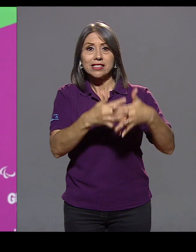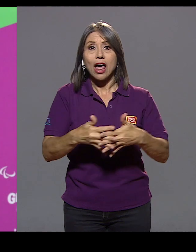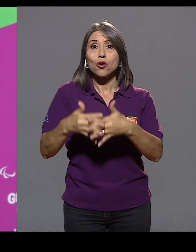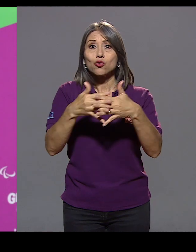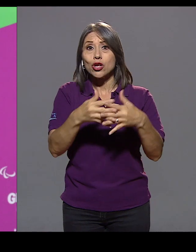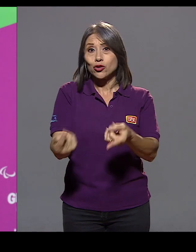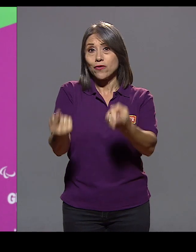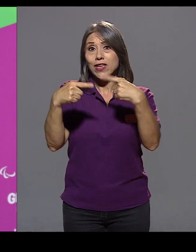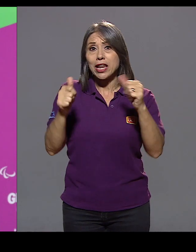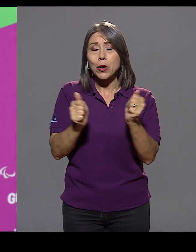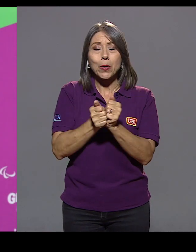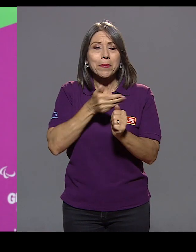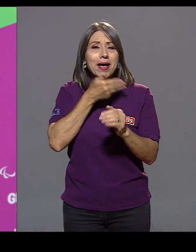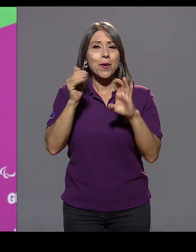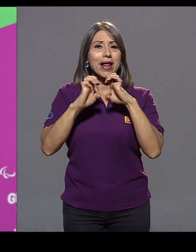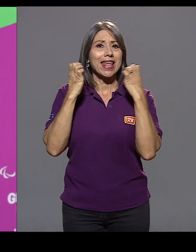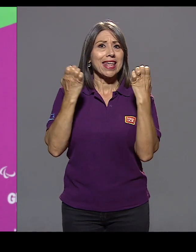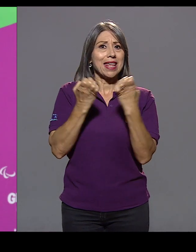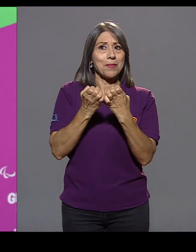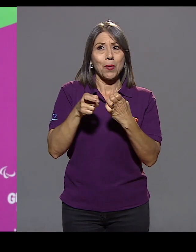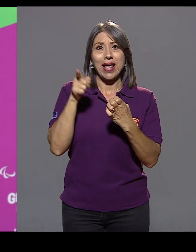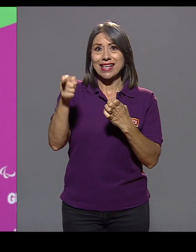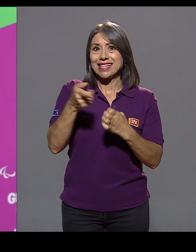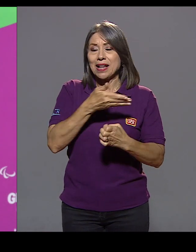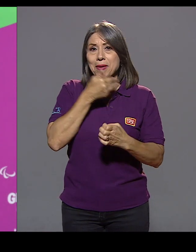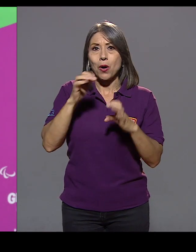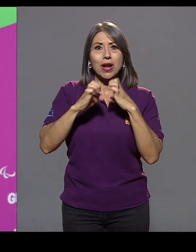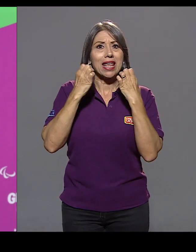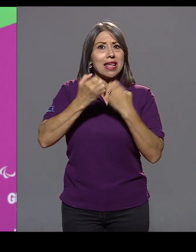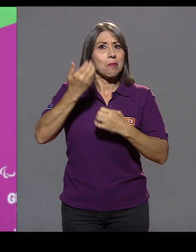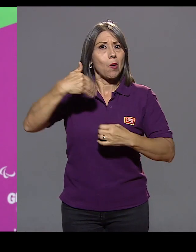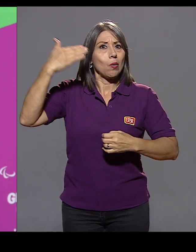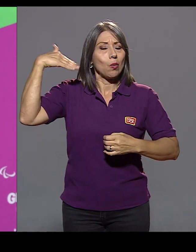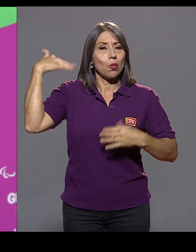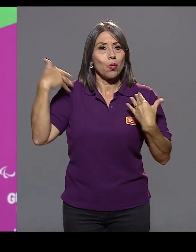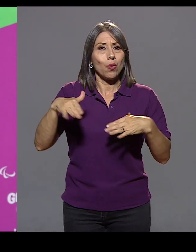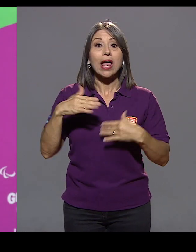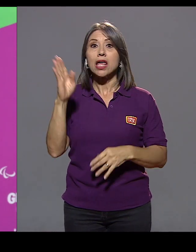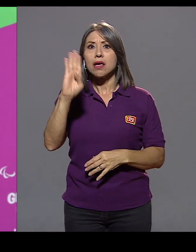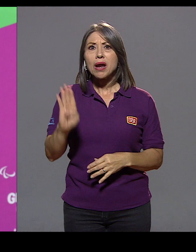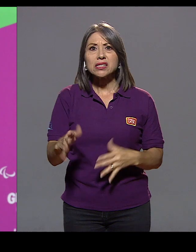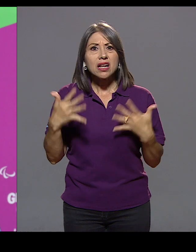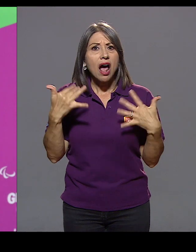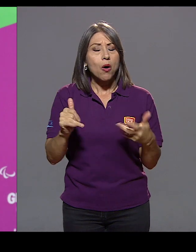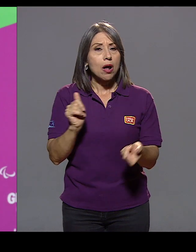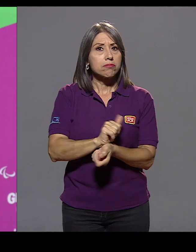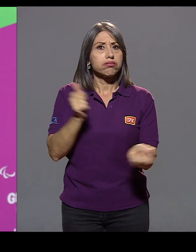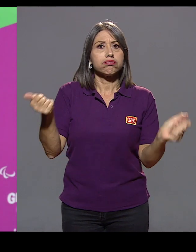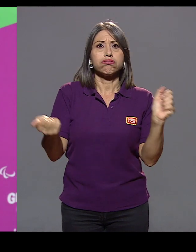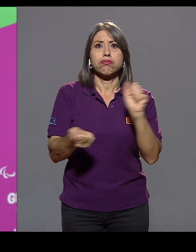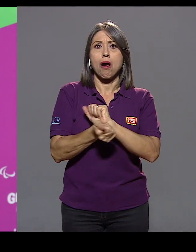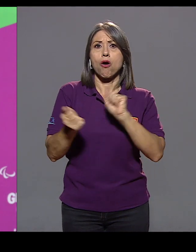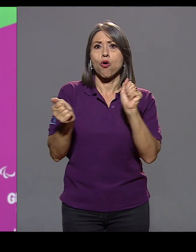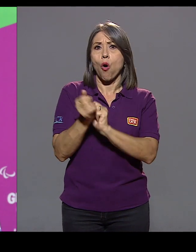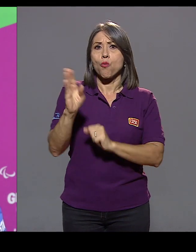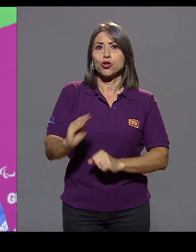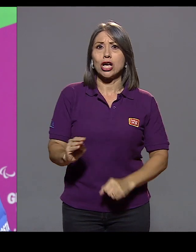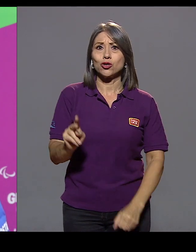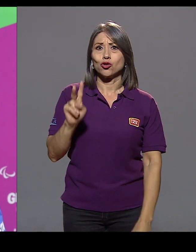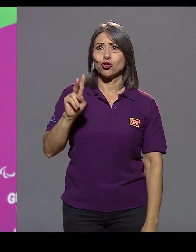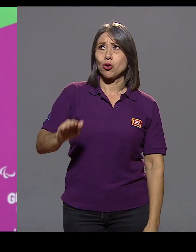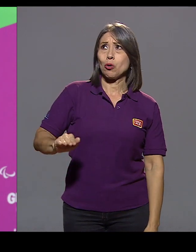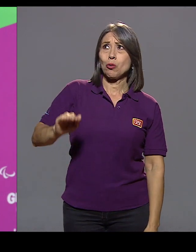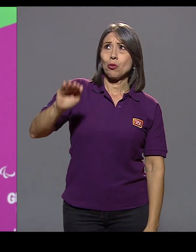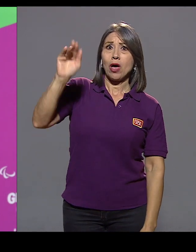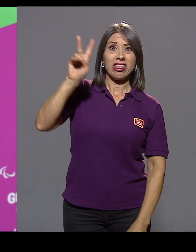su mejor equipo de la historia es ese de Estados Unidos, y Brasil está en un recambio, pero con muchachos de 2 metros, no sé si los